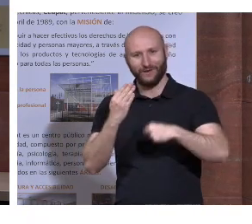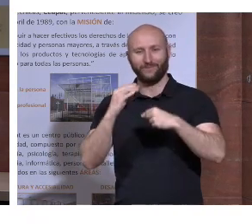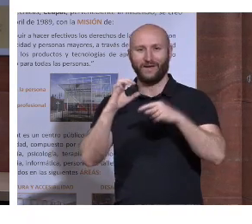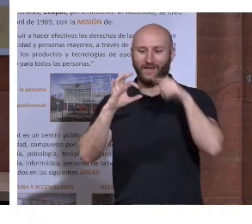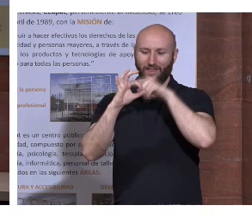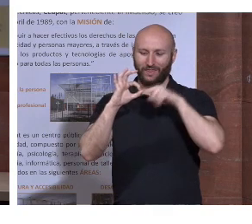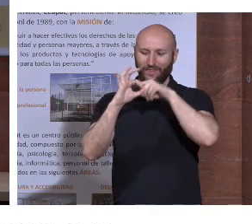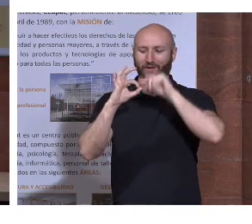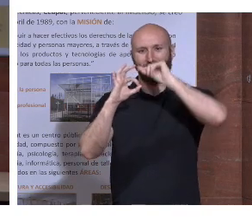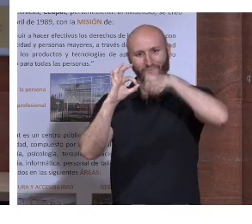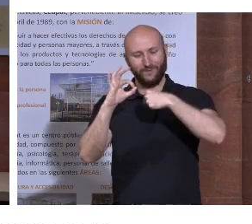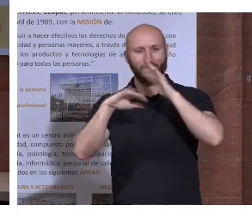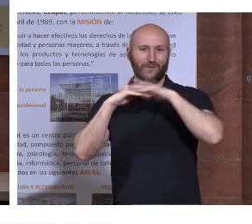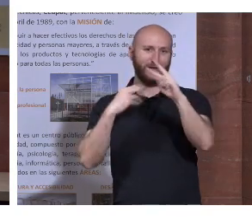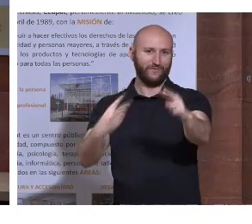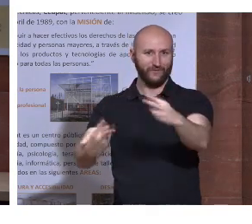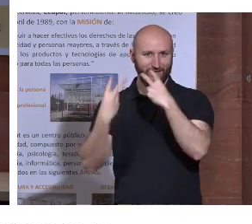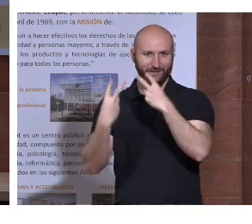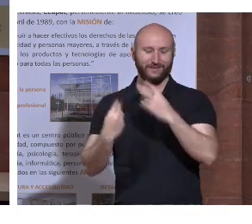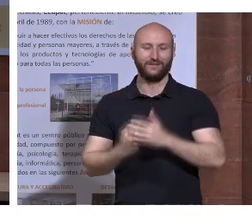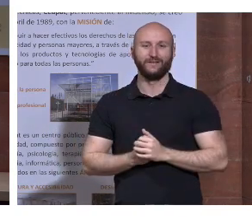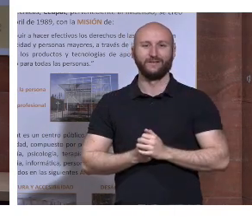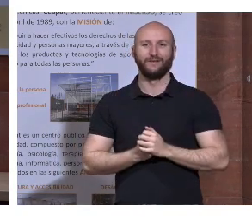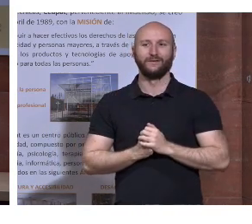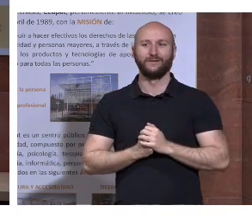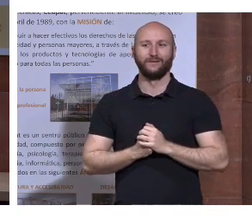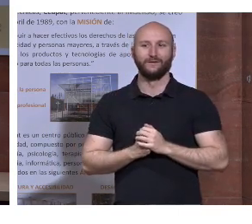para que se vea a la vista de todos.